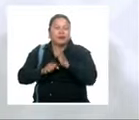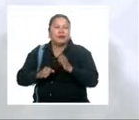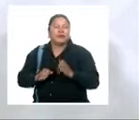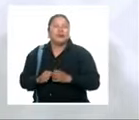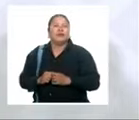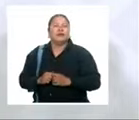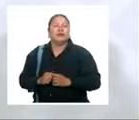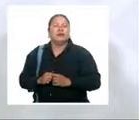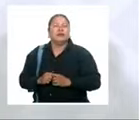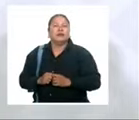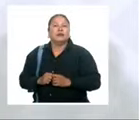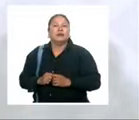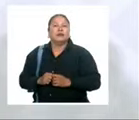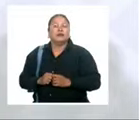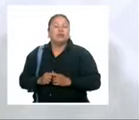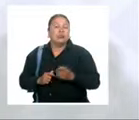Blinken,